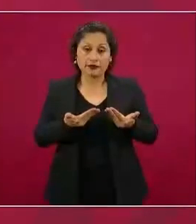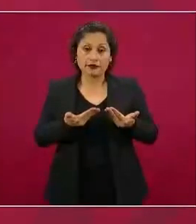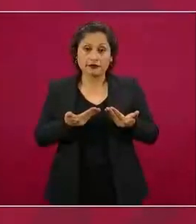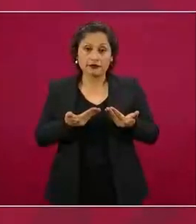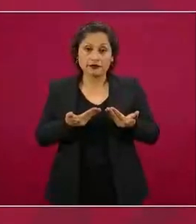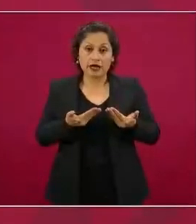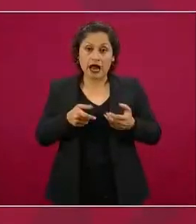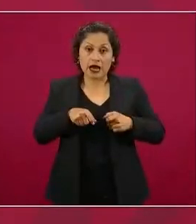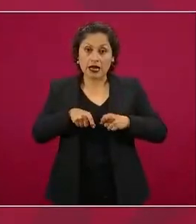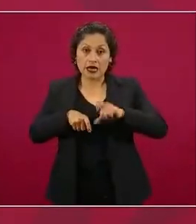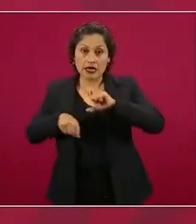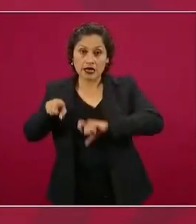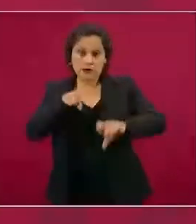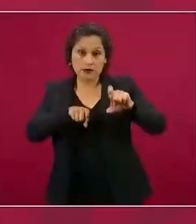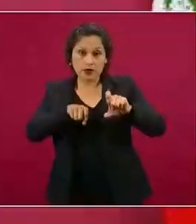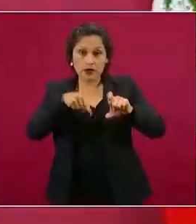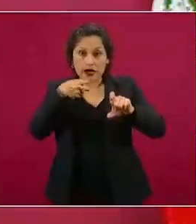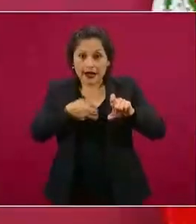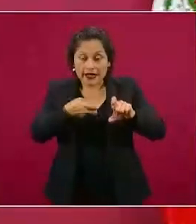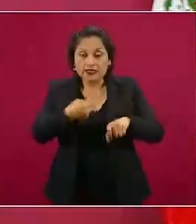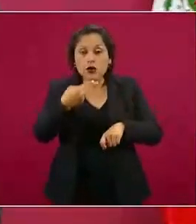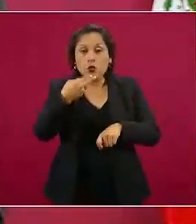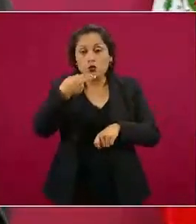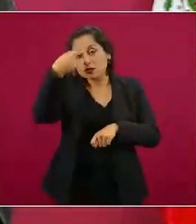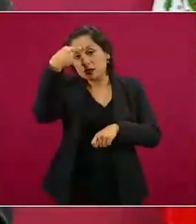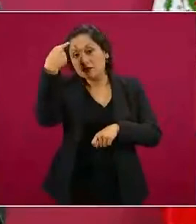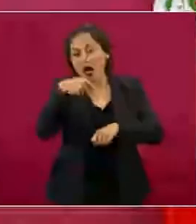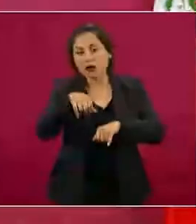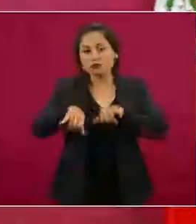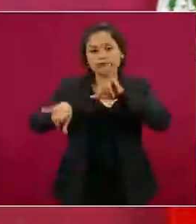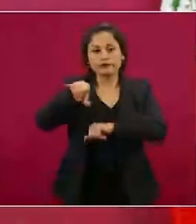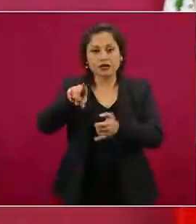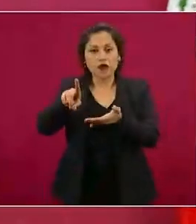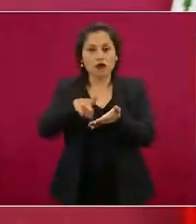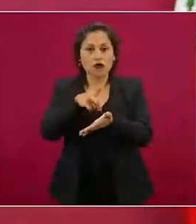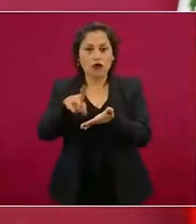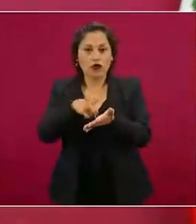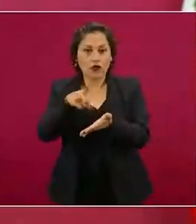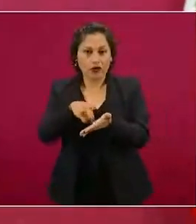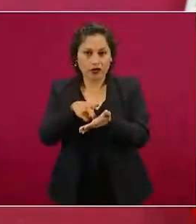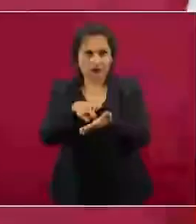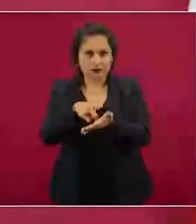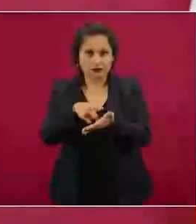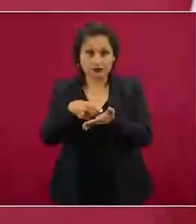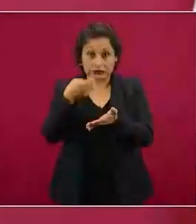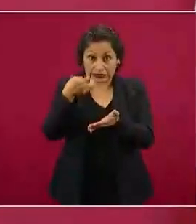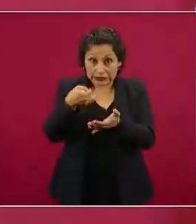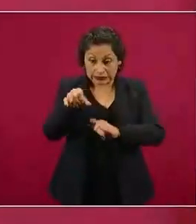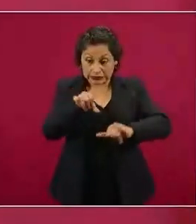las drogas, que son las más consumidas actualmente,